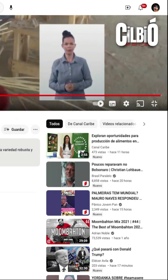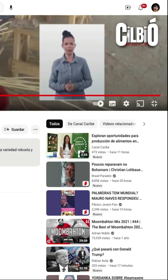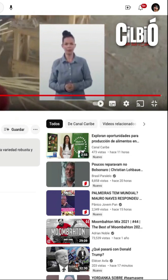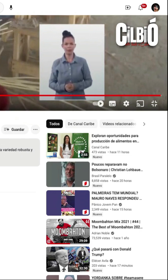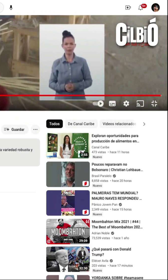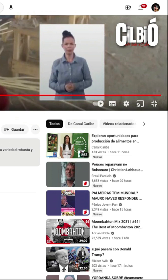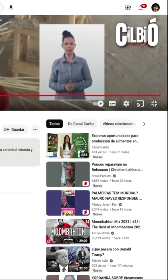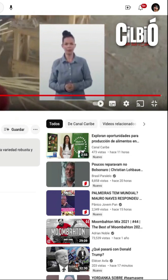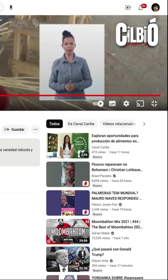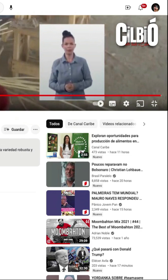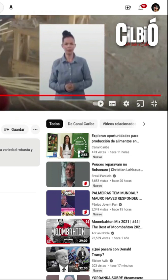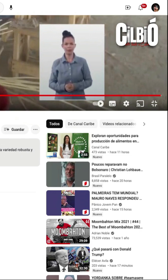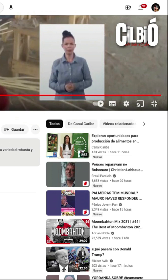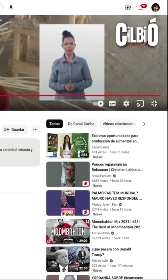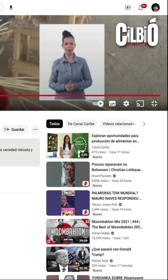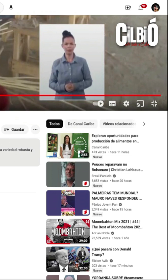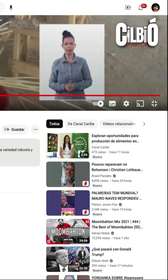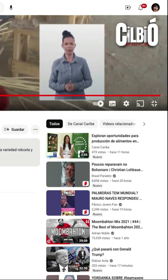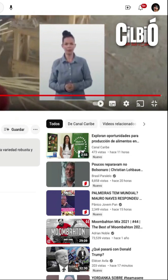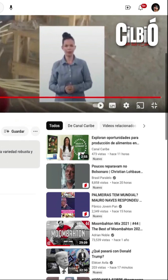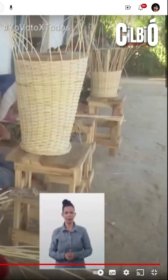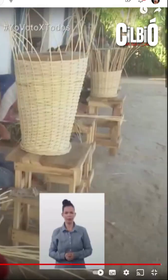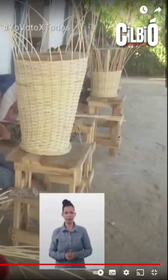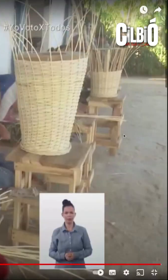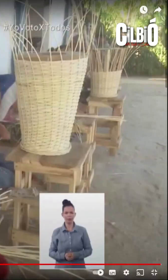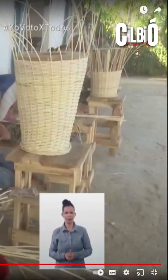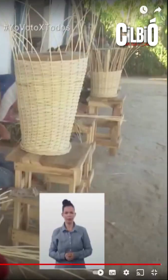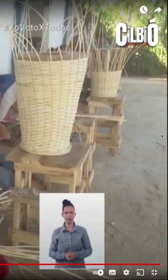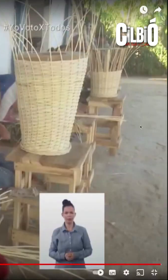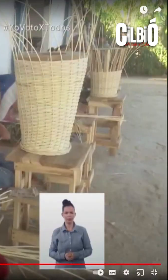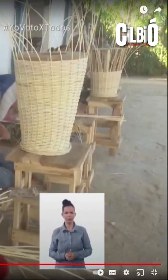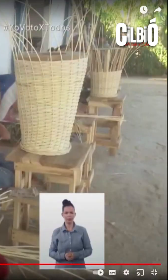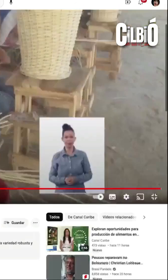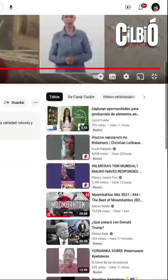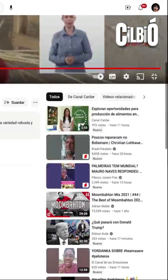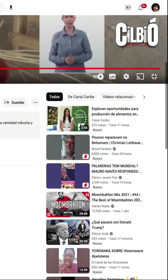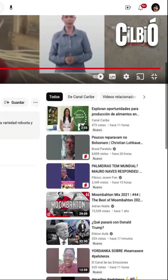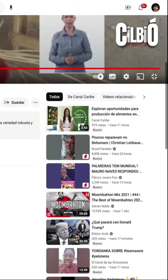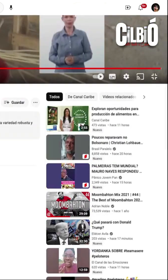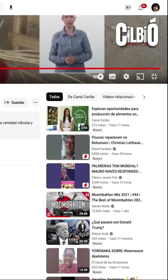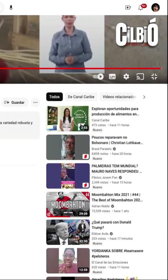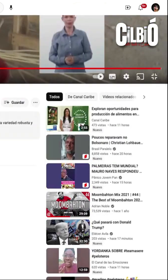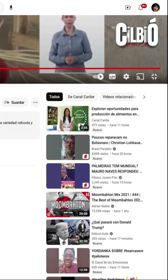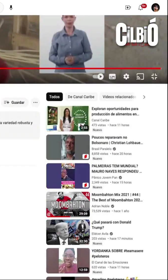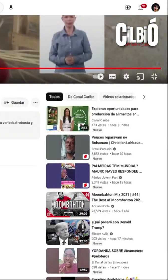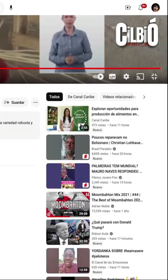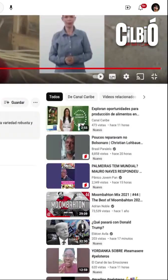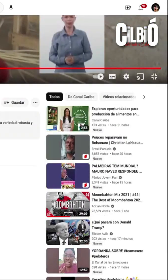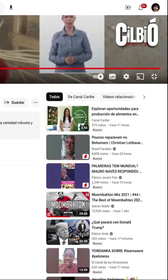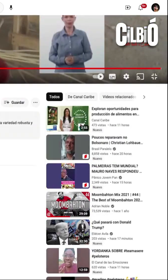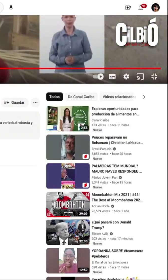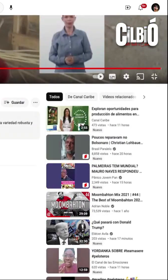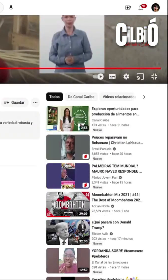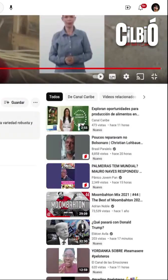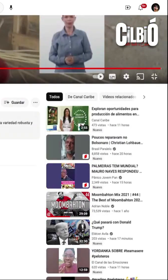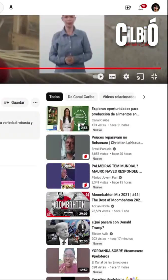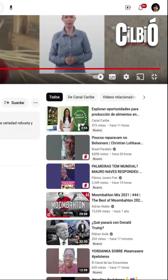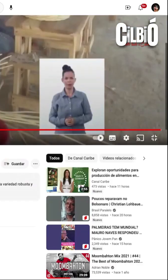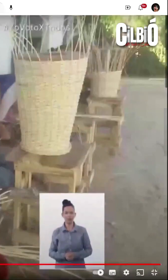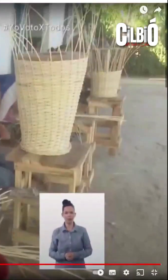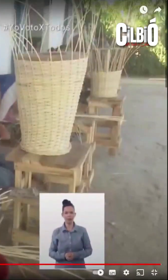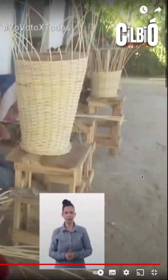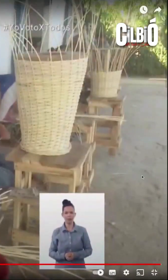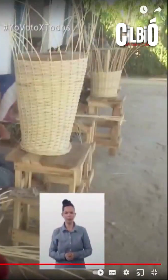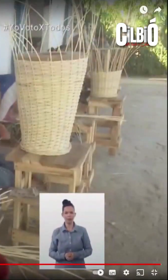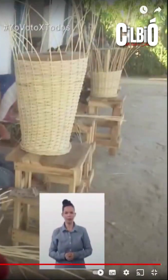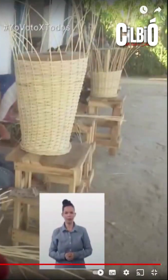Hace 18 horas. 21 de marzo de 2023. ¿Cómo se llama el reportaje? Aplican ciencia e innovación al